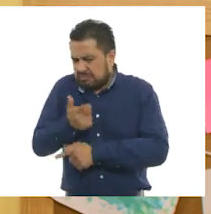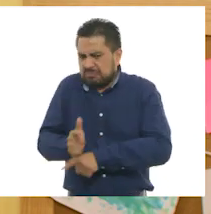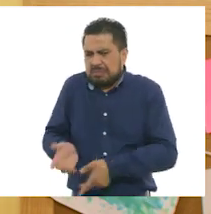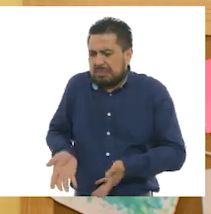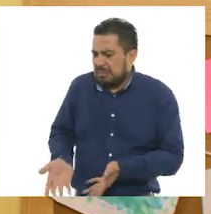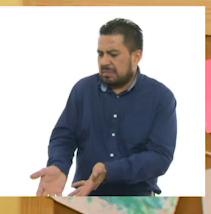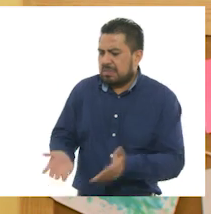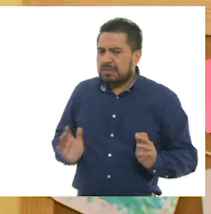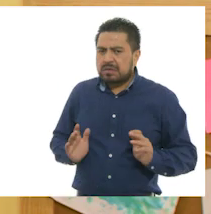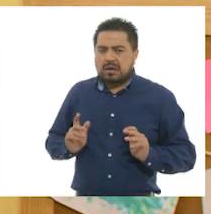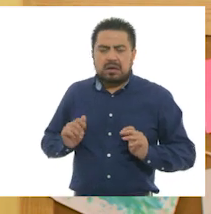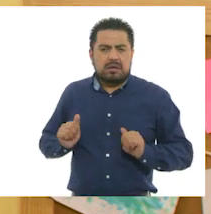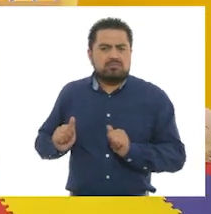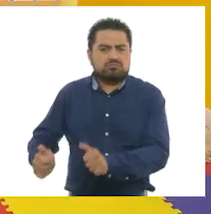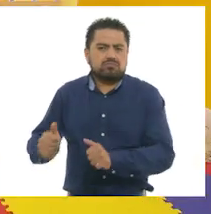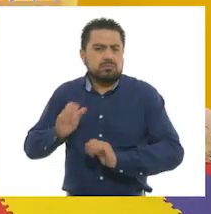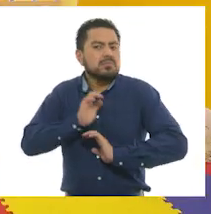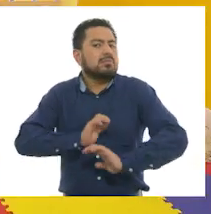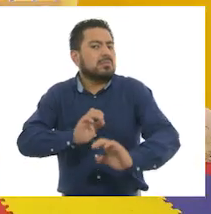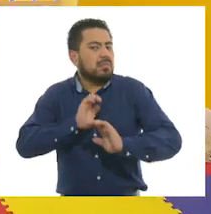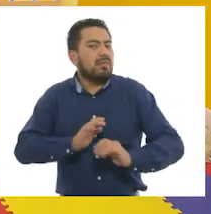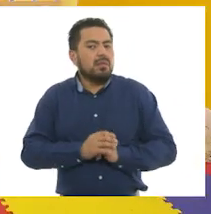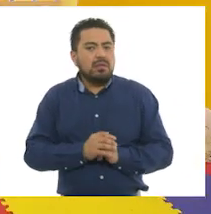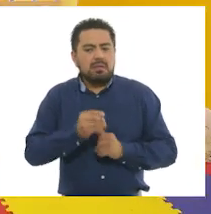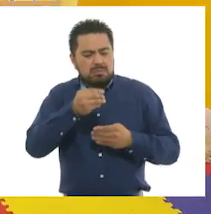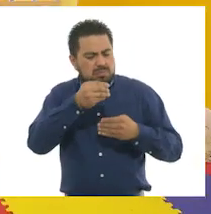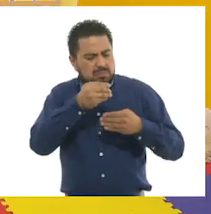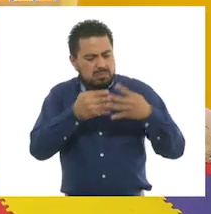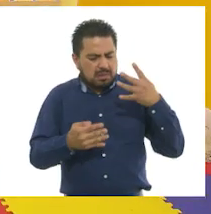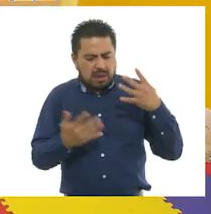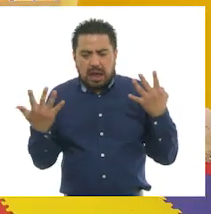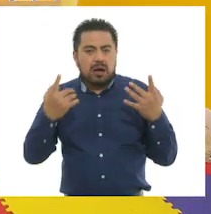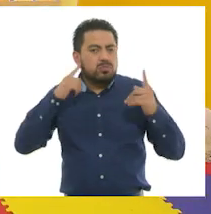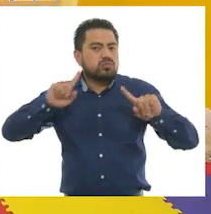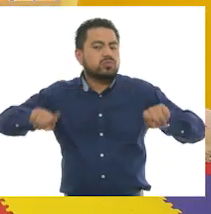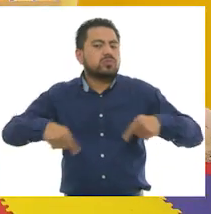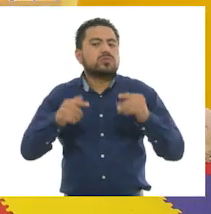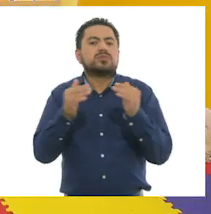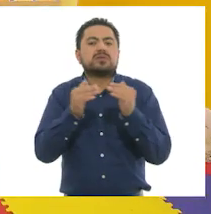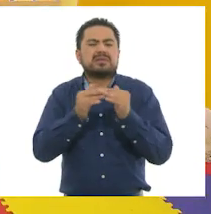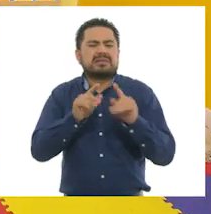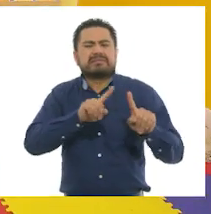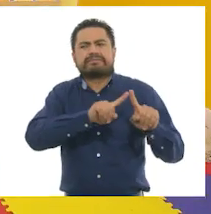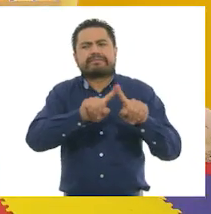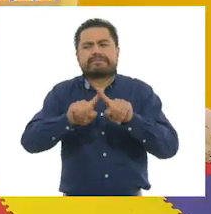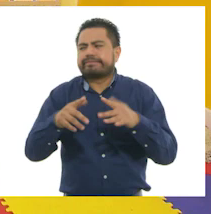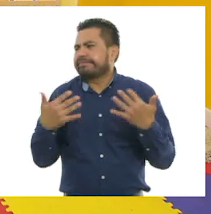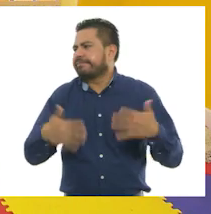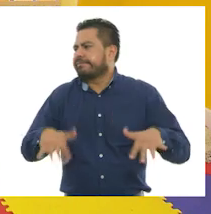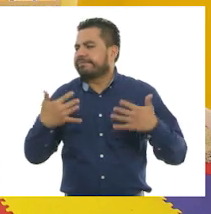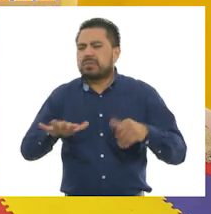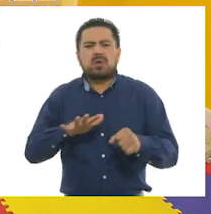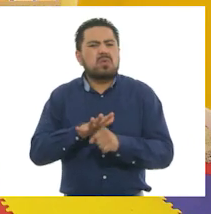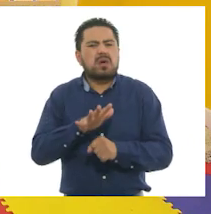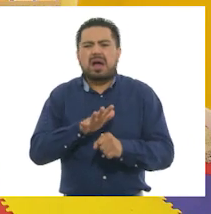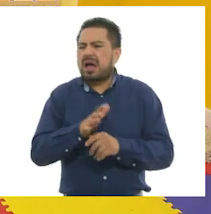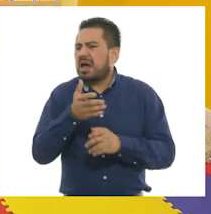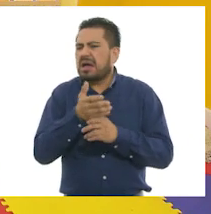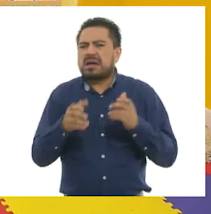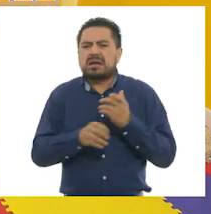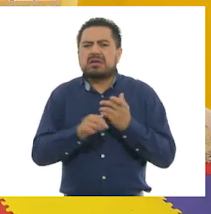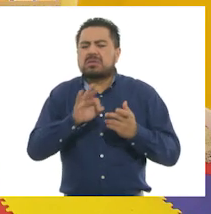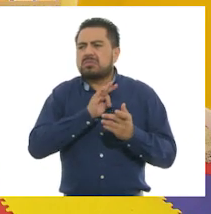libremente e inventen sus propios ritmos. Las opciones para hacer música en casa son diversas y cualquier objeto